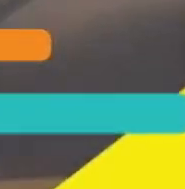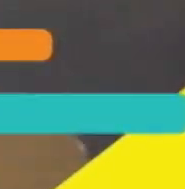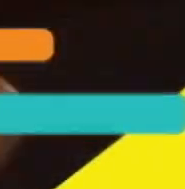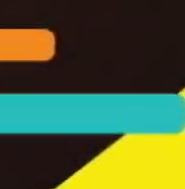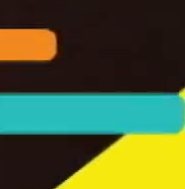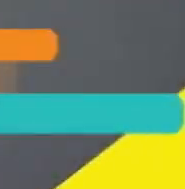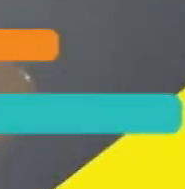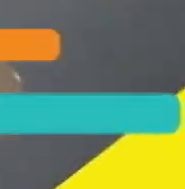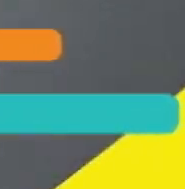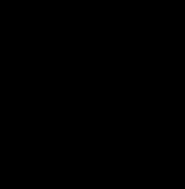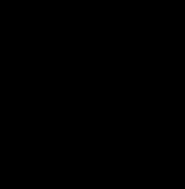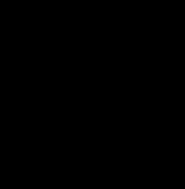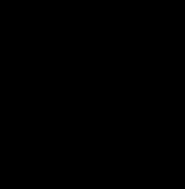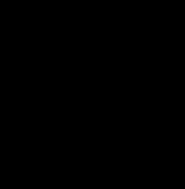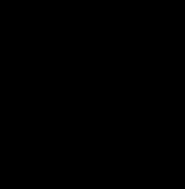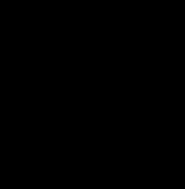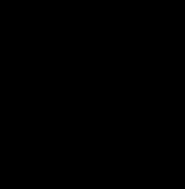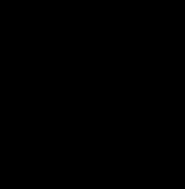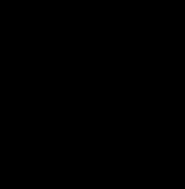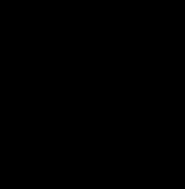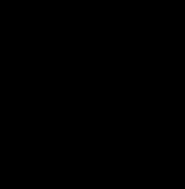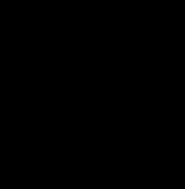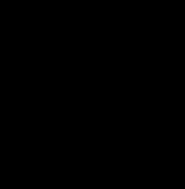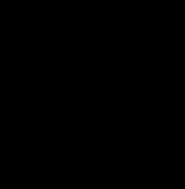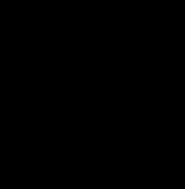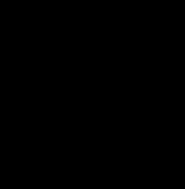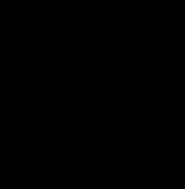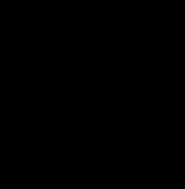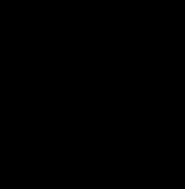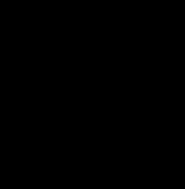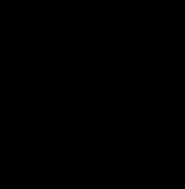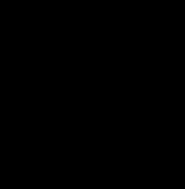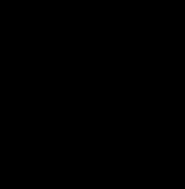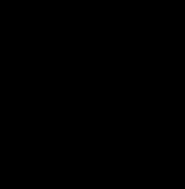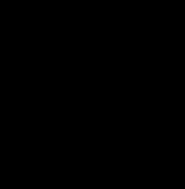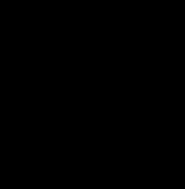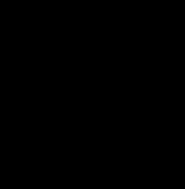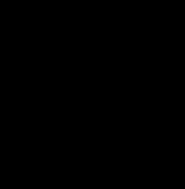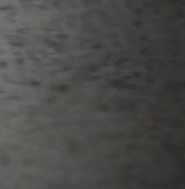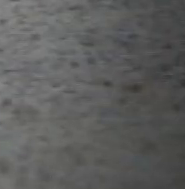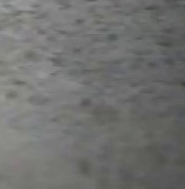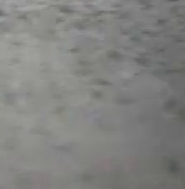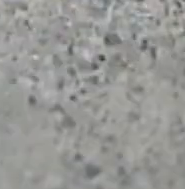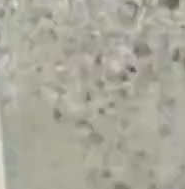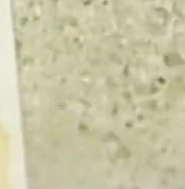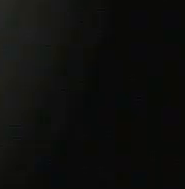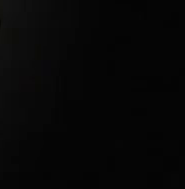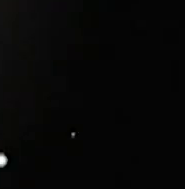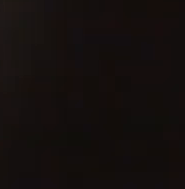las 4 de la tarde. En 13, Costa Rica Televisión.